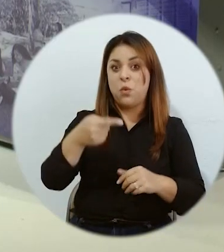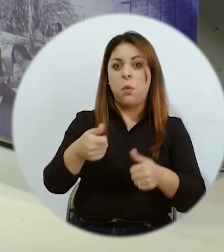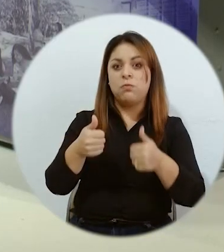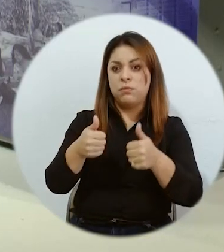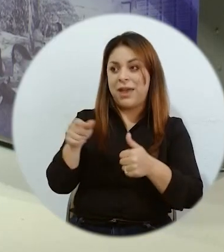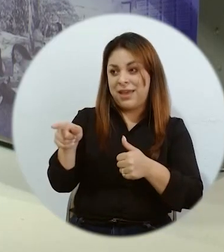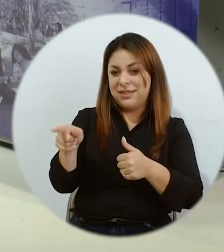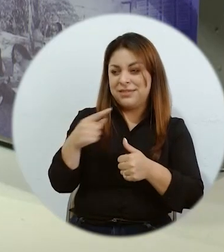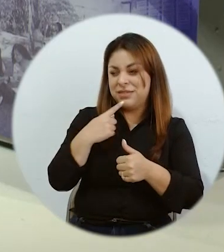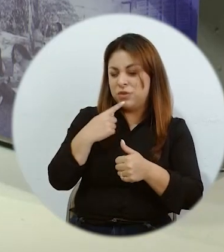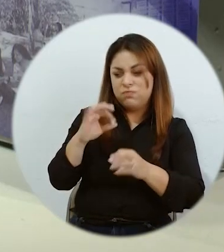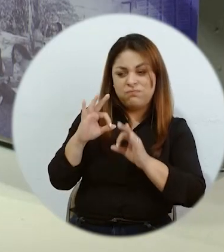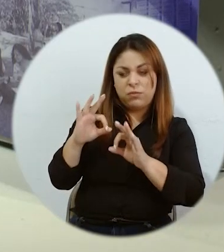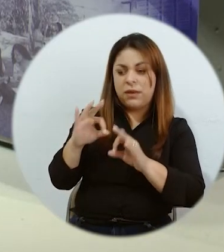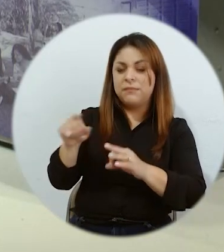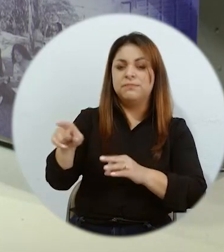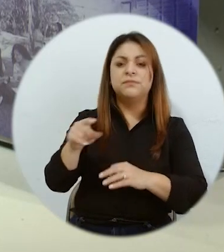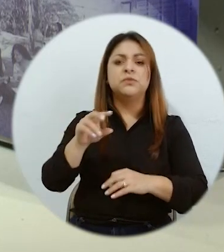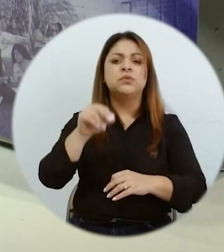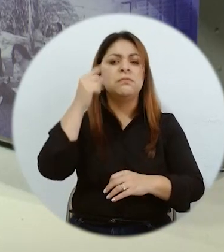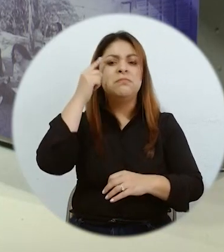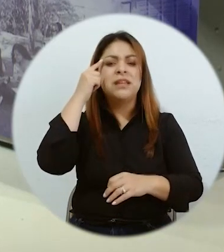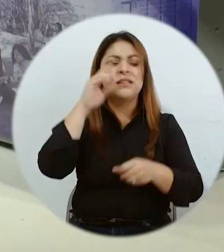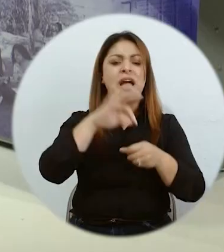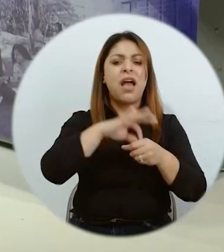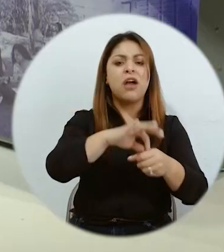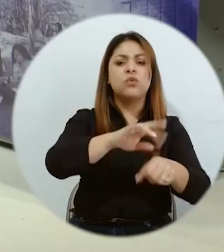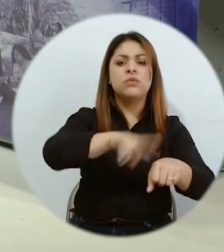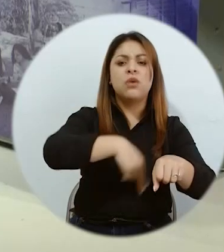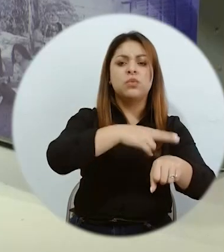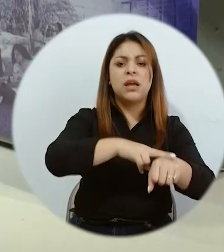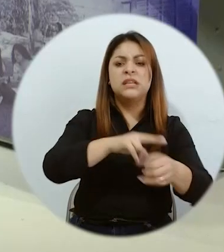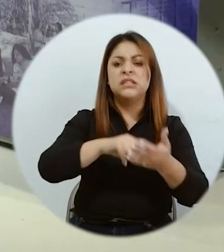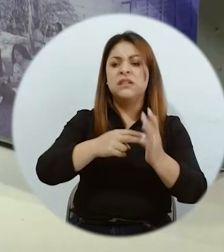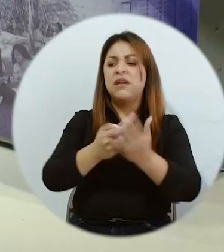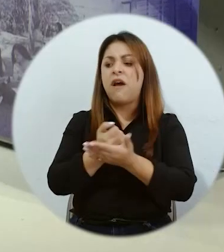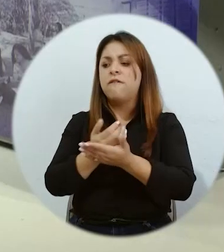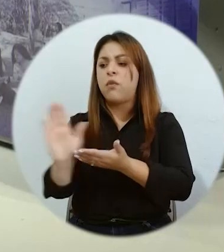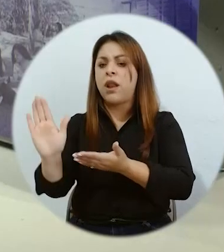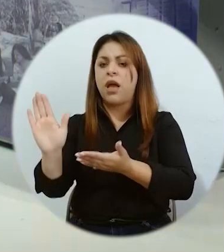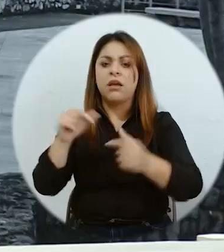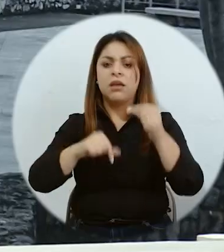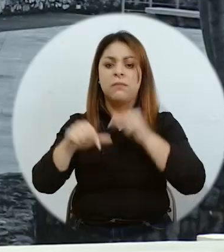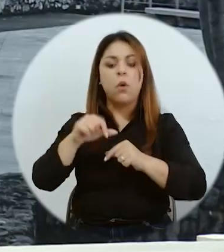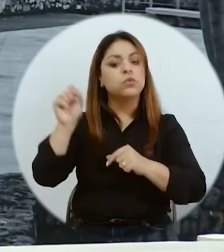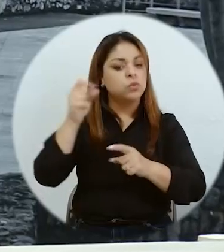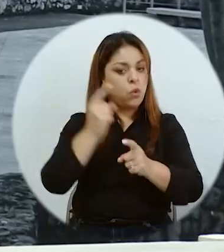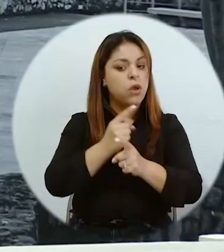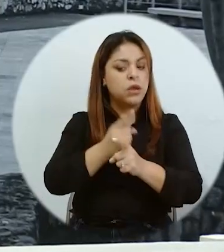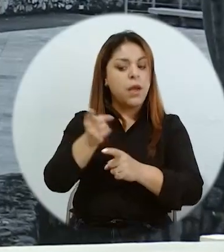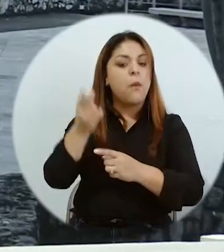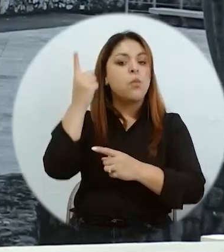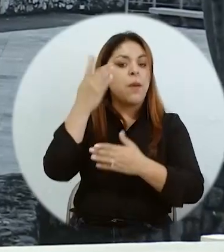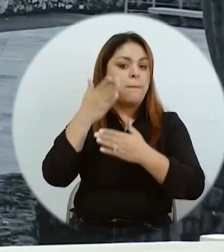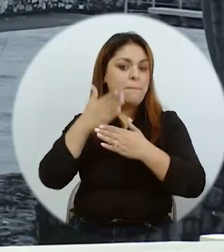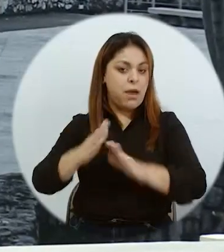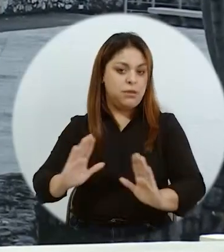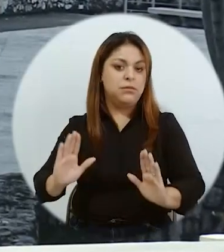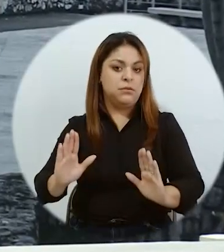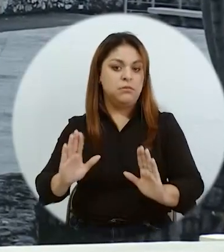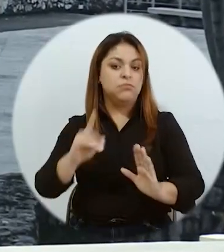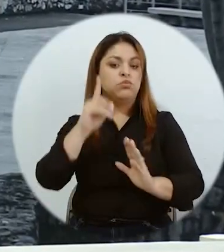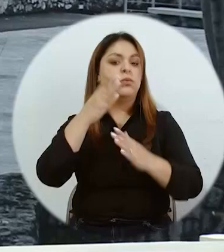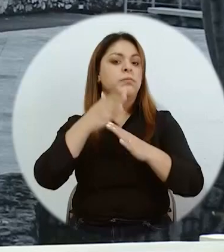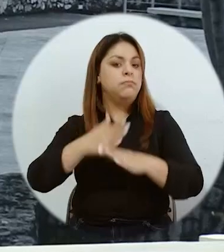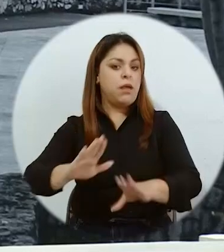muy bien Marliet, ¿verdad? Podríamos decir, no, la agroecología es solo quitar los insumos químicos y ya está resuelto el problema, ¿verdad? Esa es una parte importante, pero es una